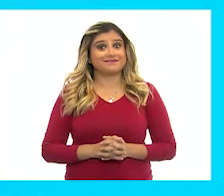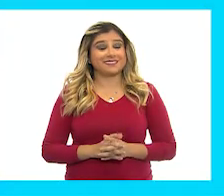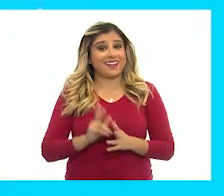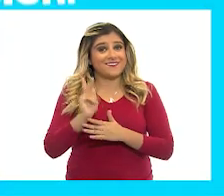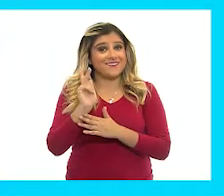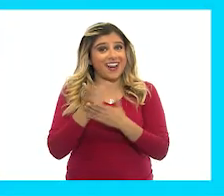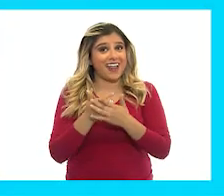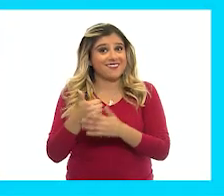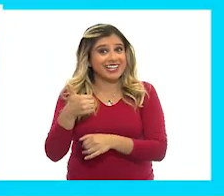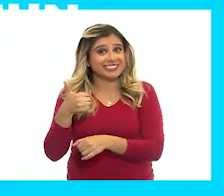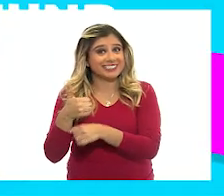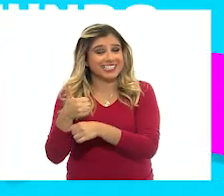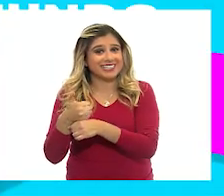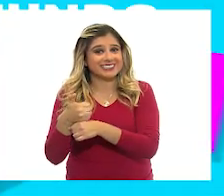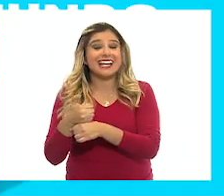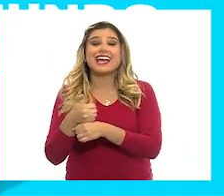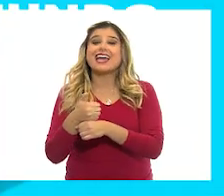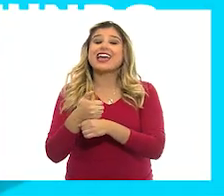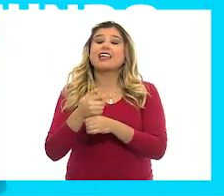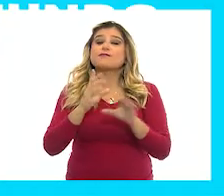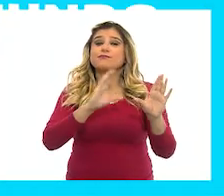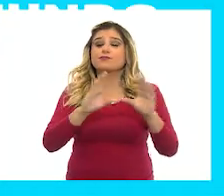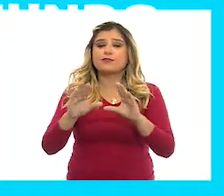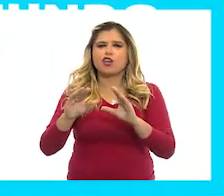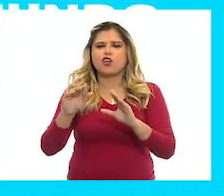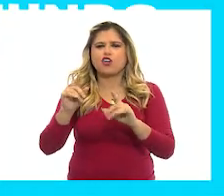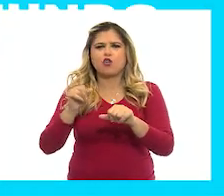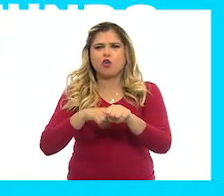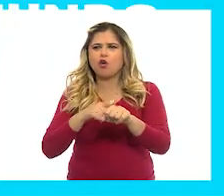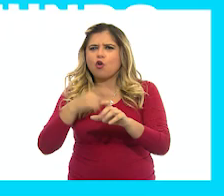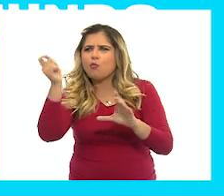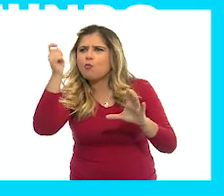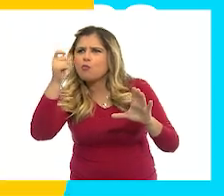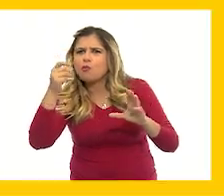Programación, 6º de primaria. Lección, Colorea el mundo.